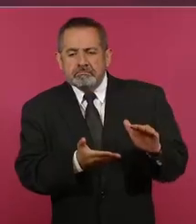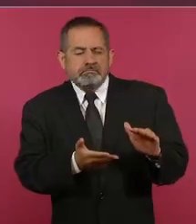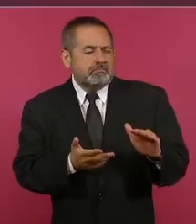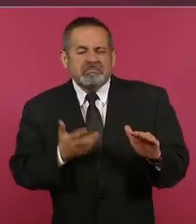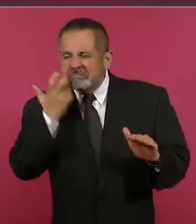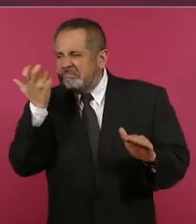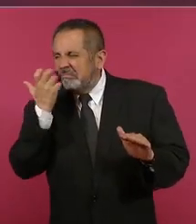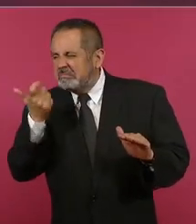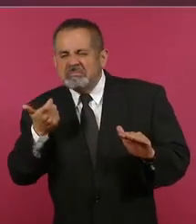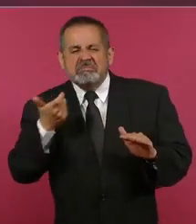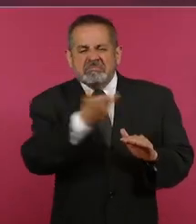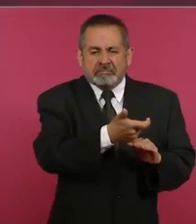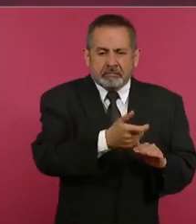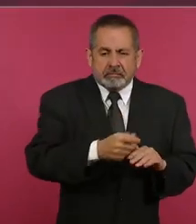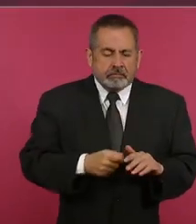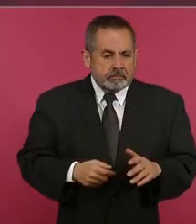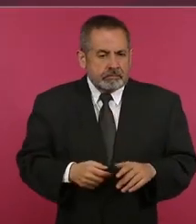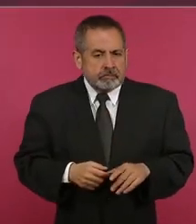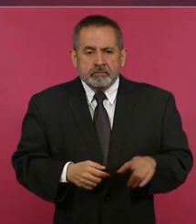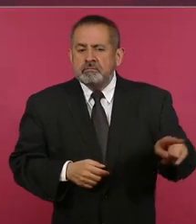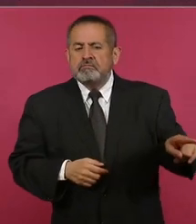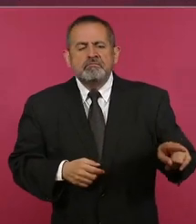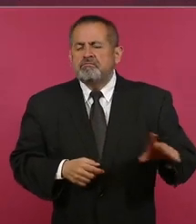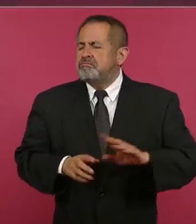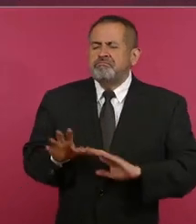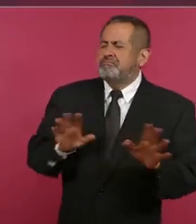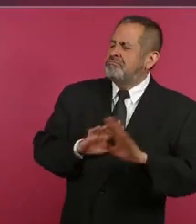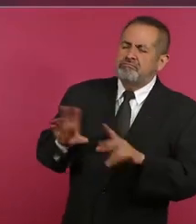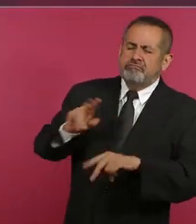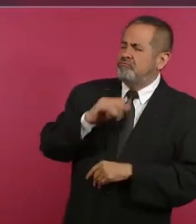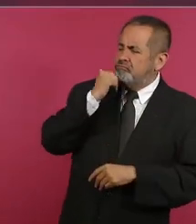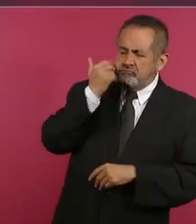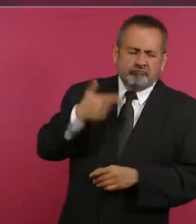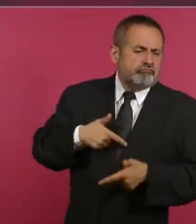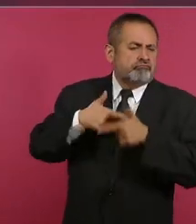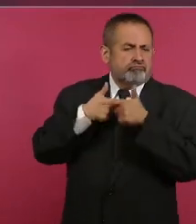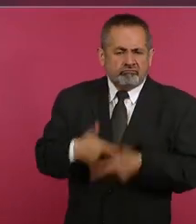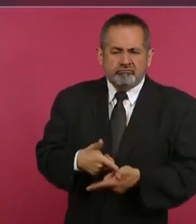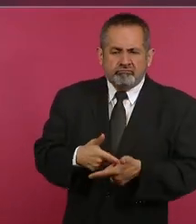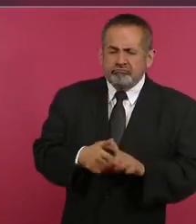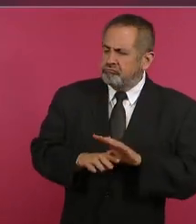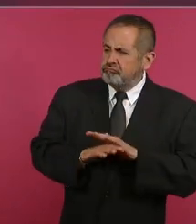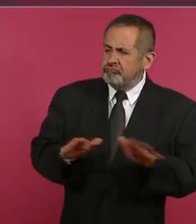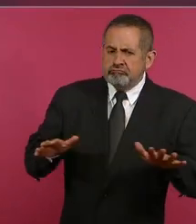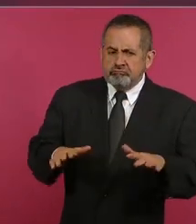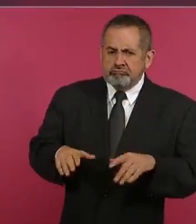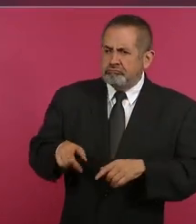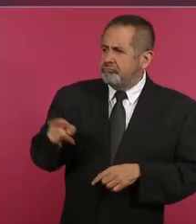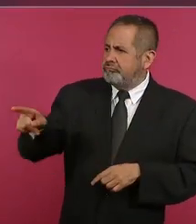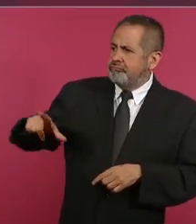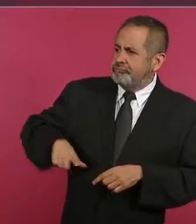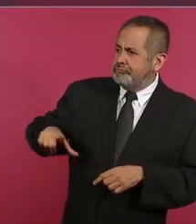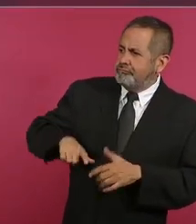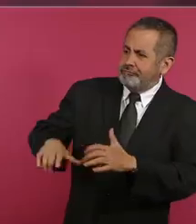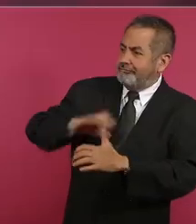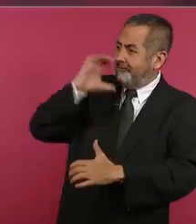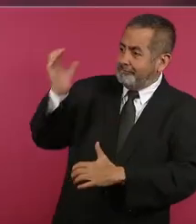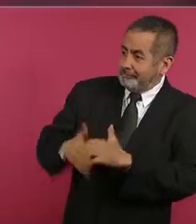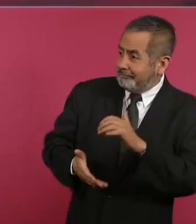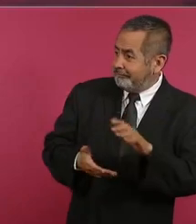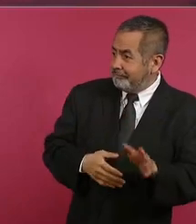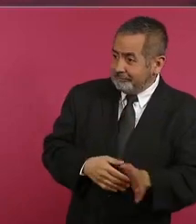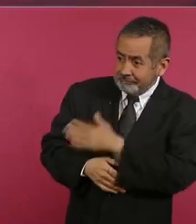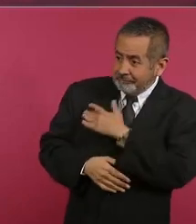No, nada, ellos no quieren nada, ellos lo que quieren es que se termine el gobierno,